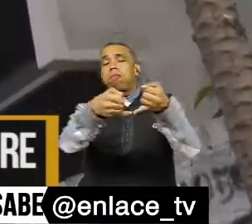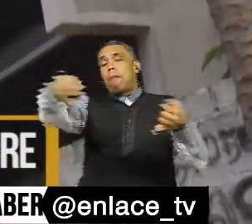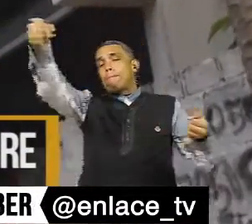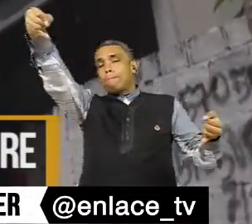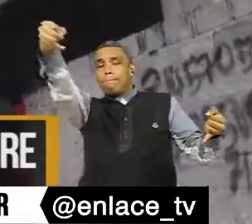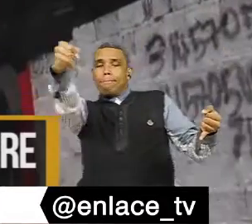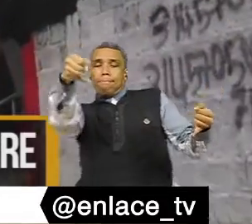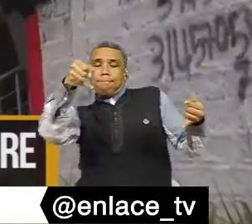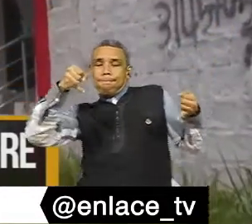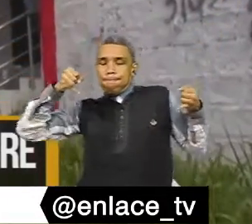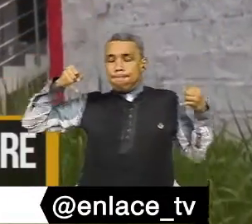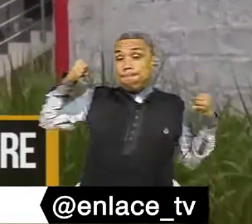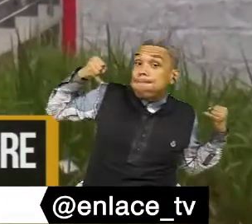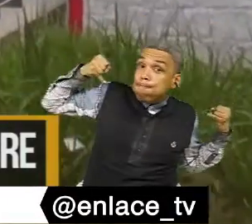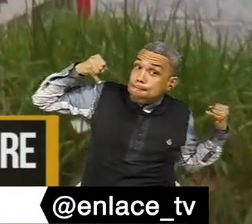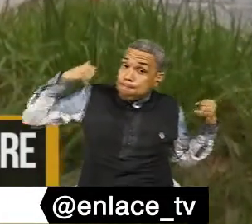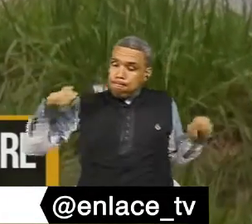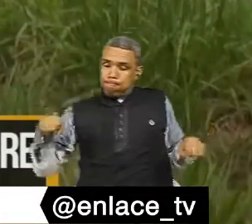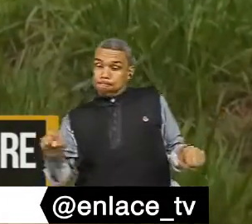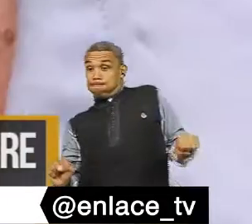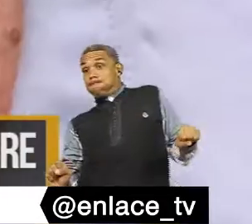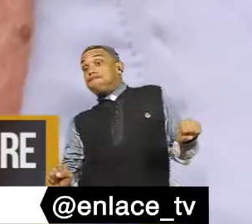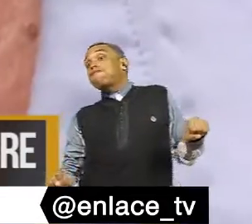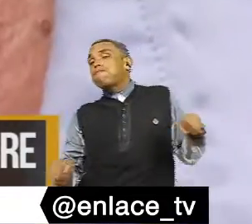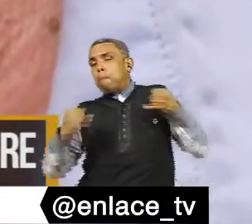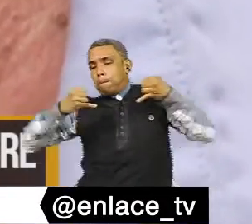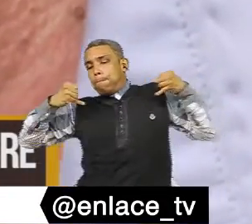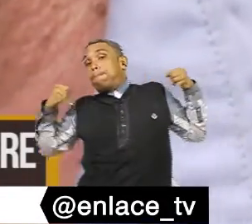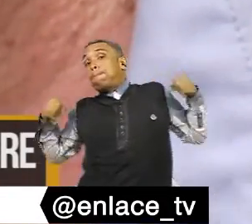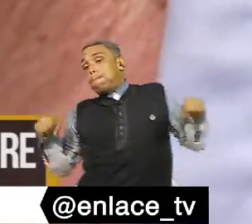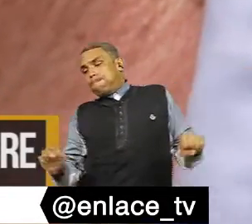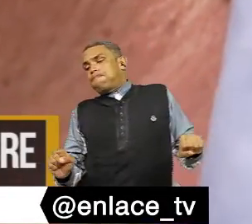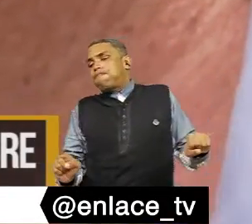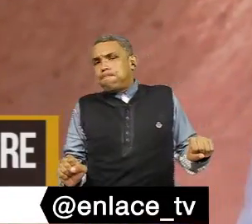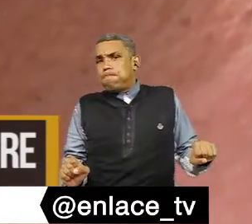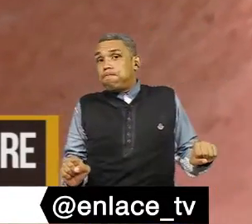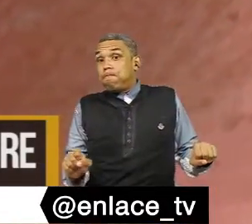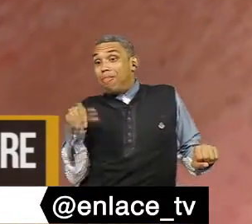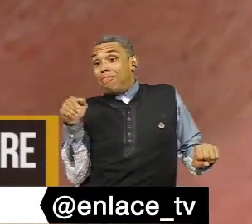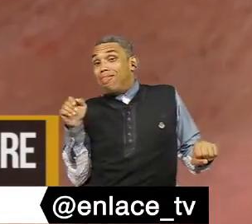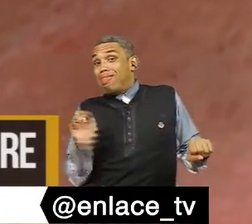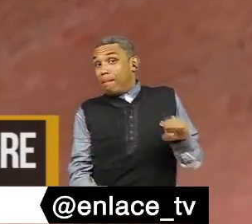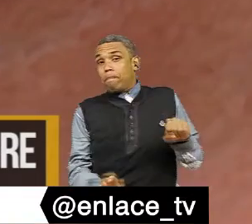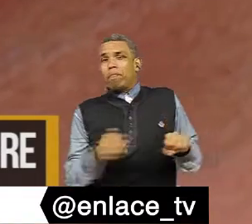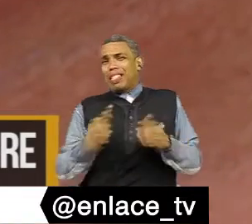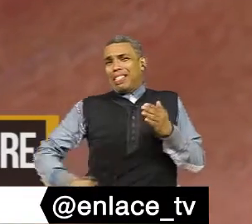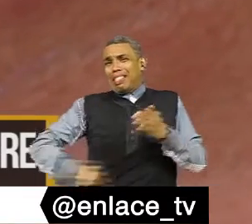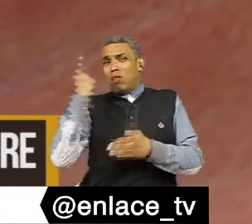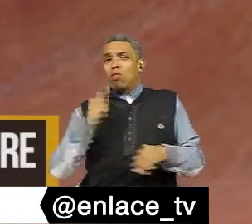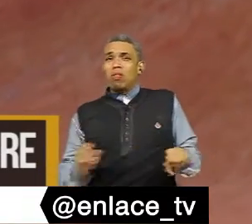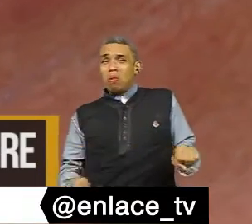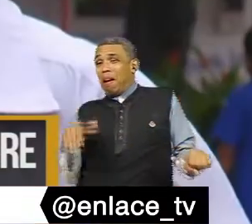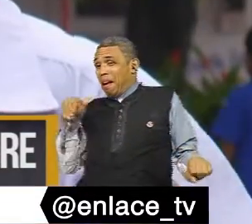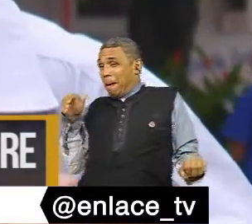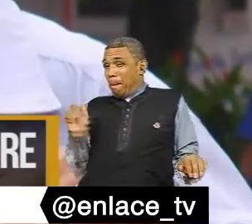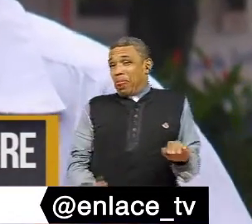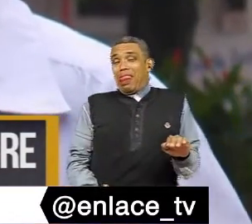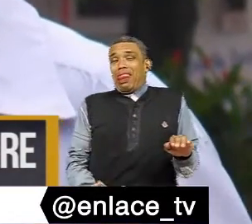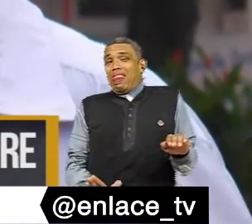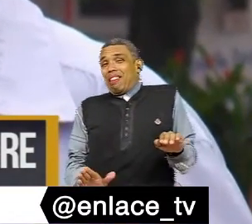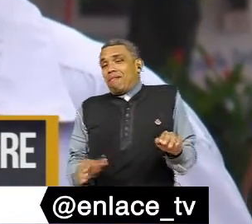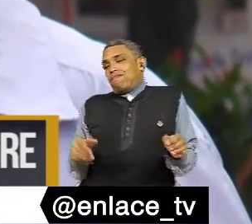¿sí? Y yo a lo que sentí que el cable me enredó, yo lo que hice fue que como yo venía despacio, yo frené la moto, estaba lloviendo, yo frené la moto, a lo que frené la moto